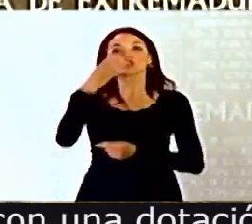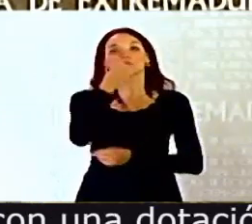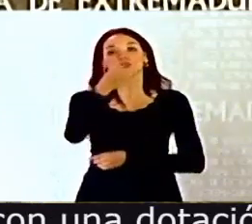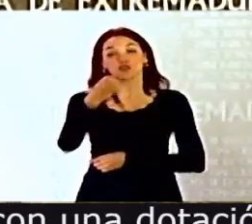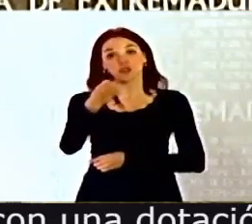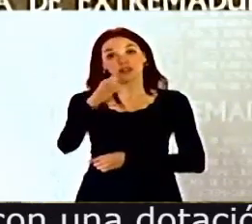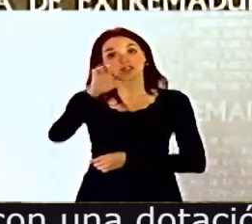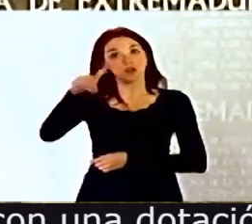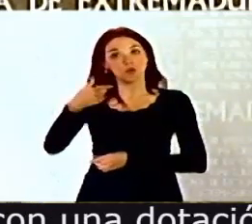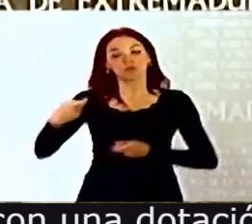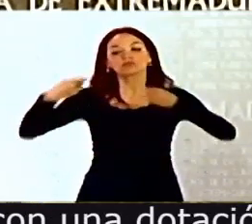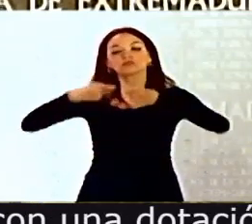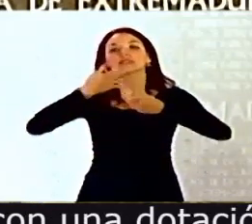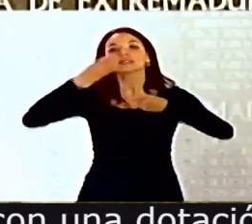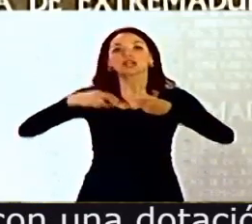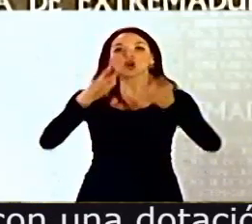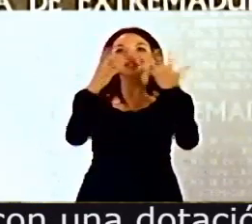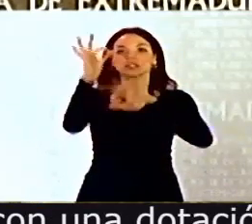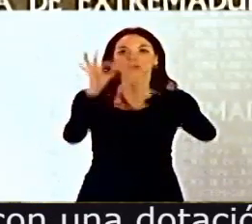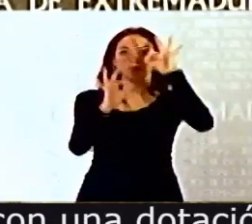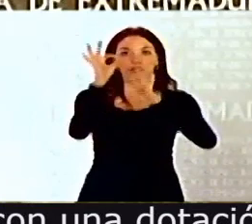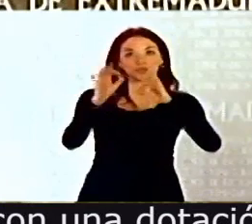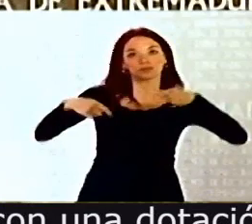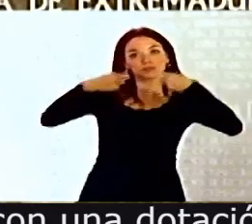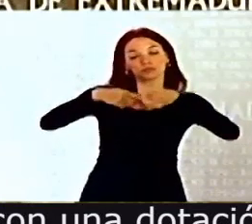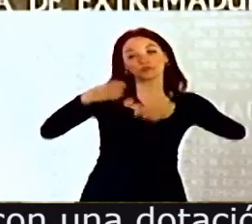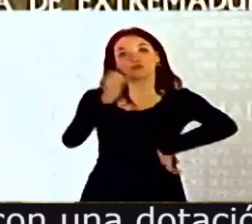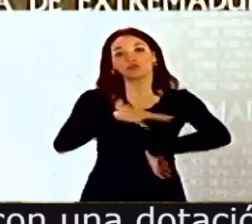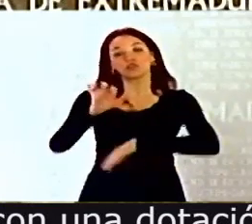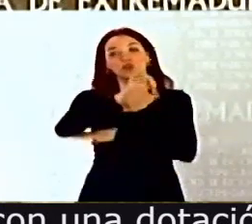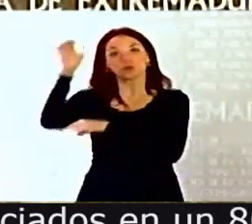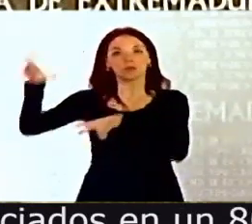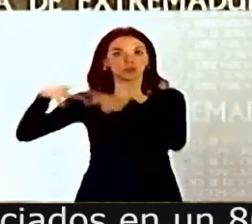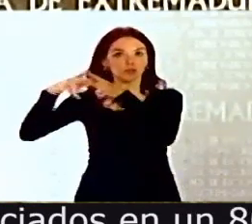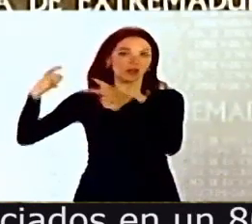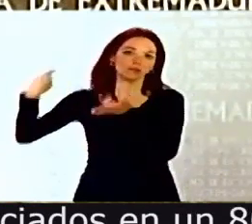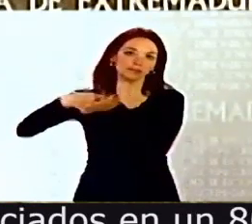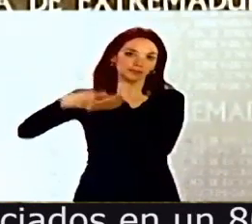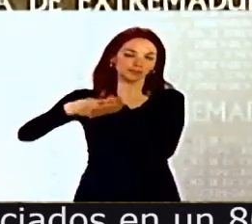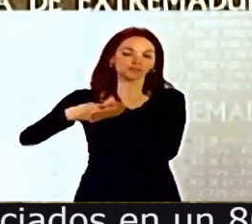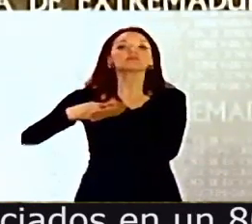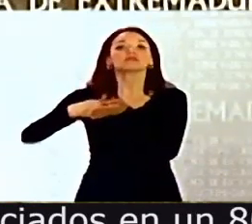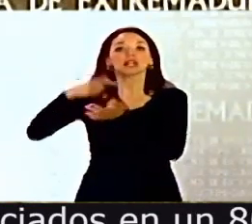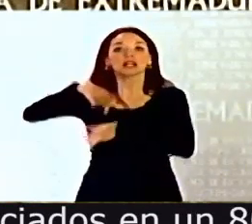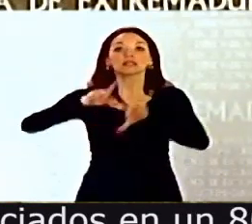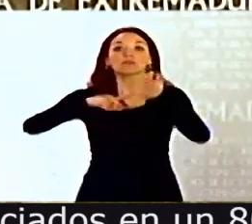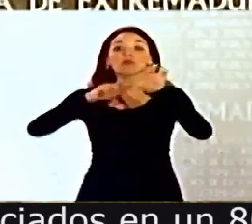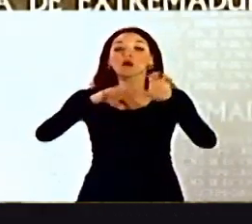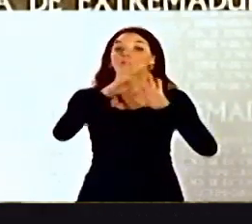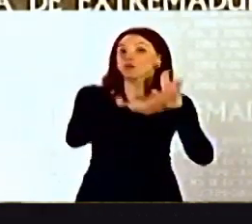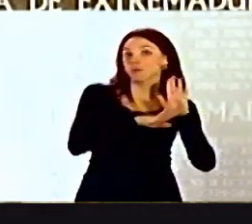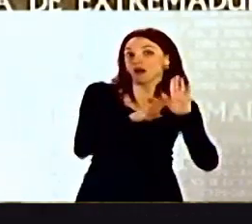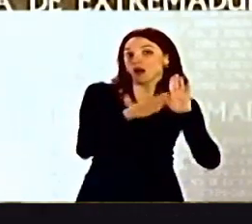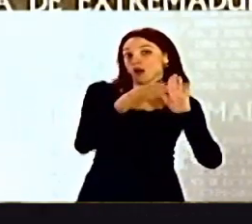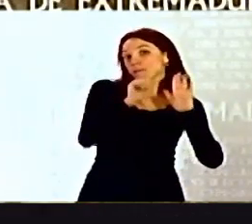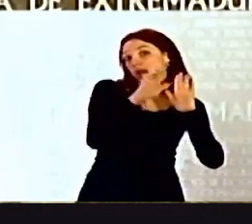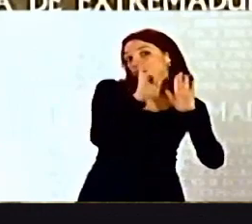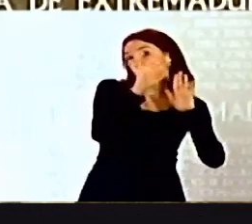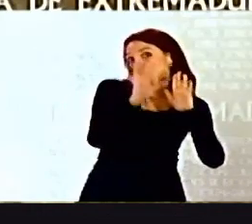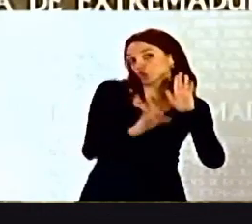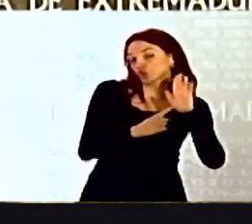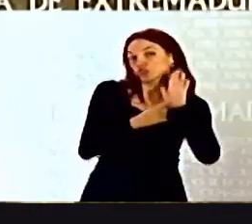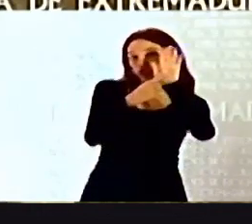euros, cofinanciados en un 80% por el Fondo Social Europeo. En Extremadura tenemos barrios que